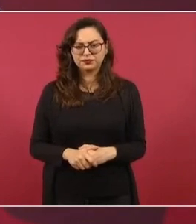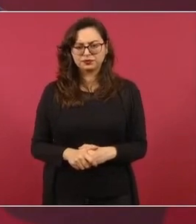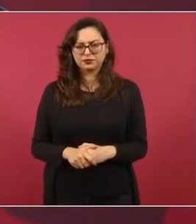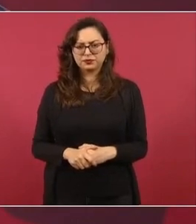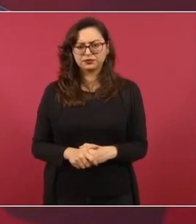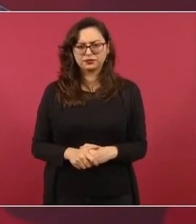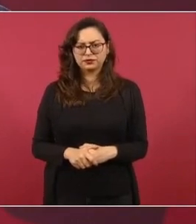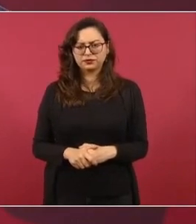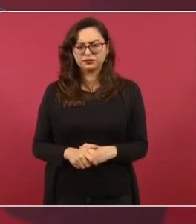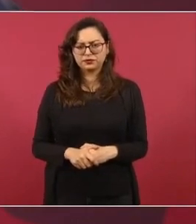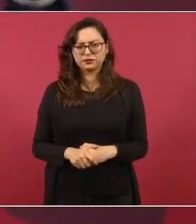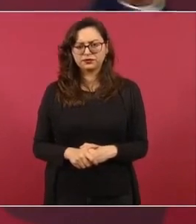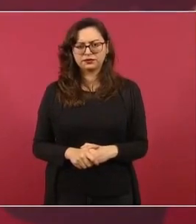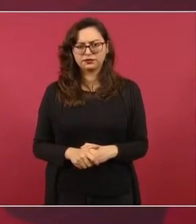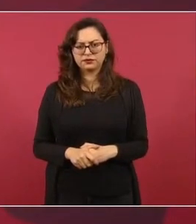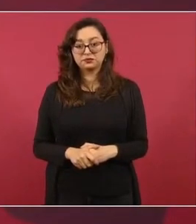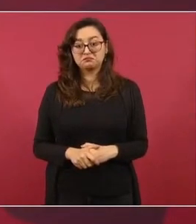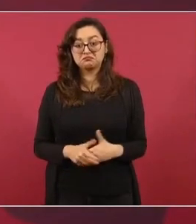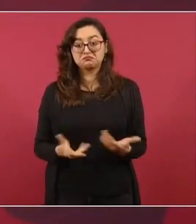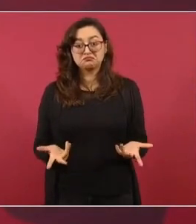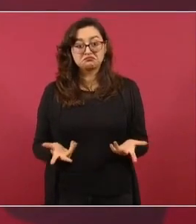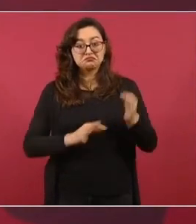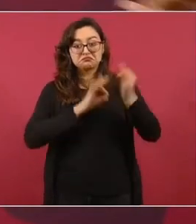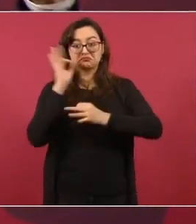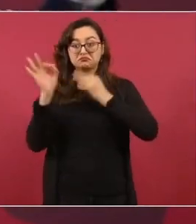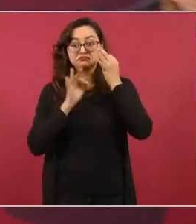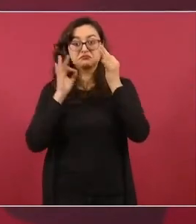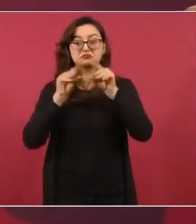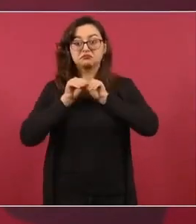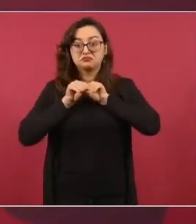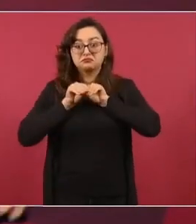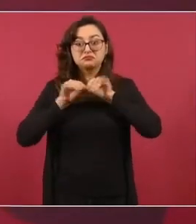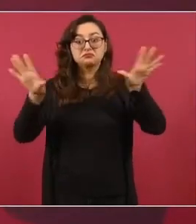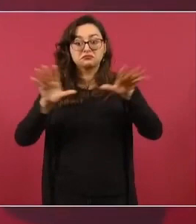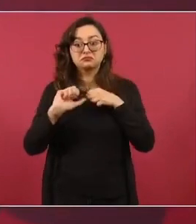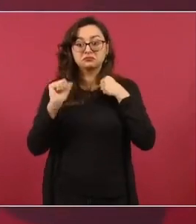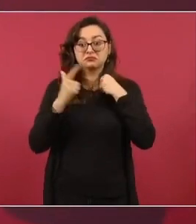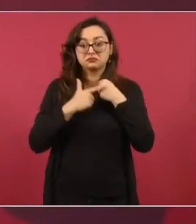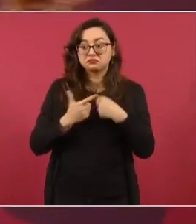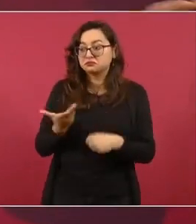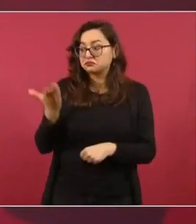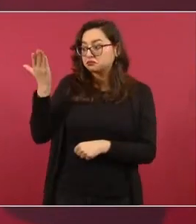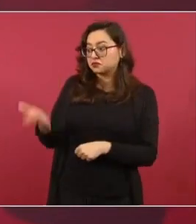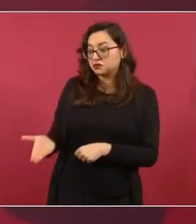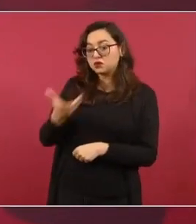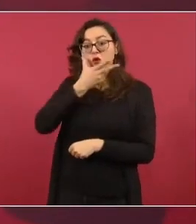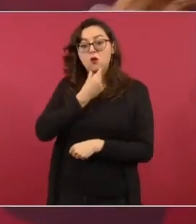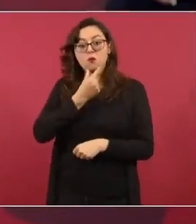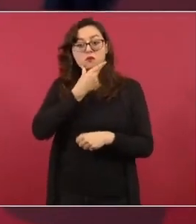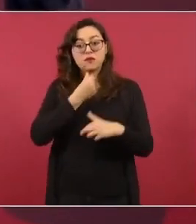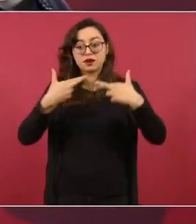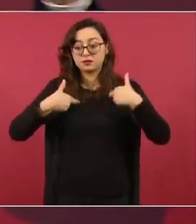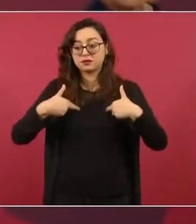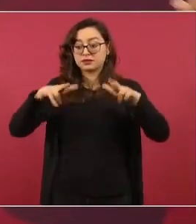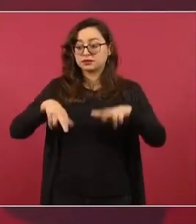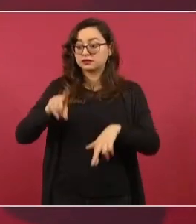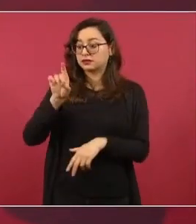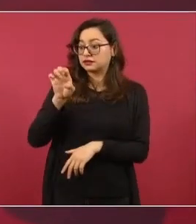Y pasó de noche la noticia. Estoy seguro que en